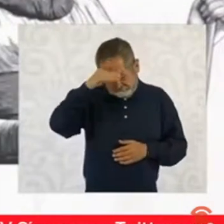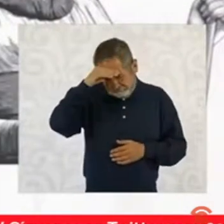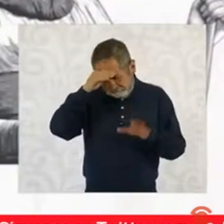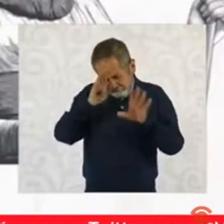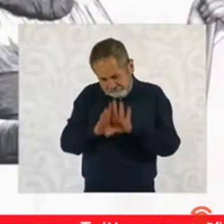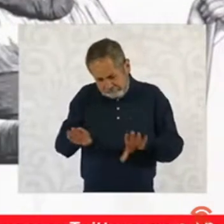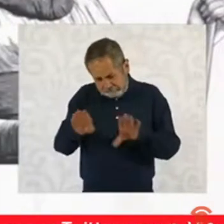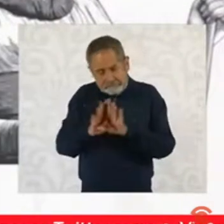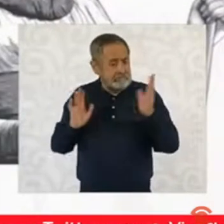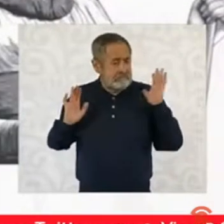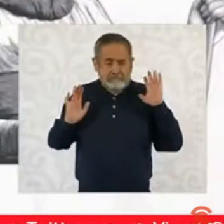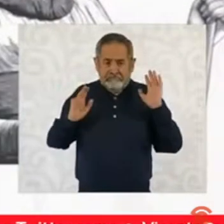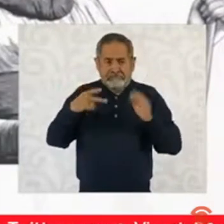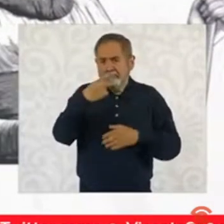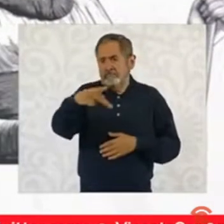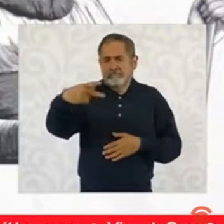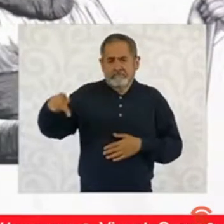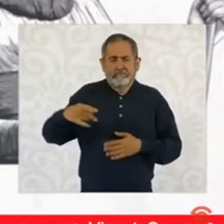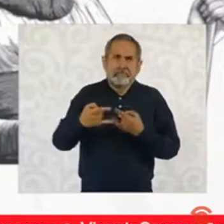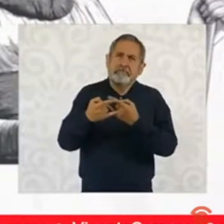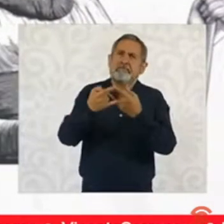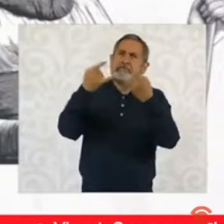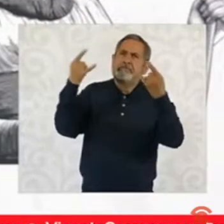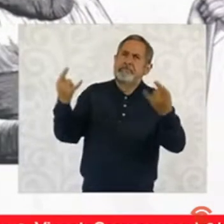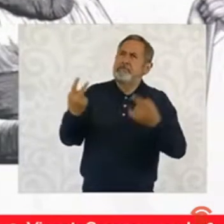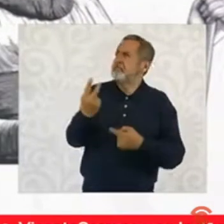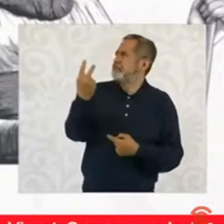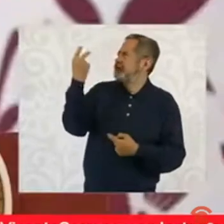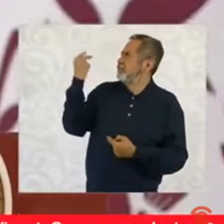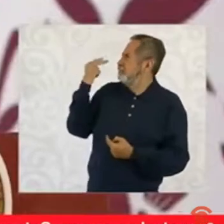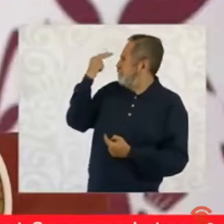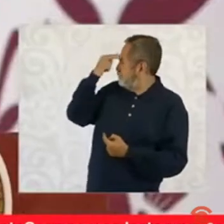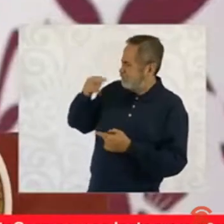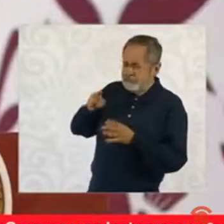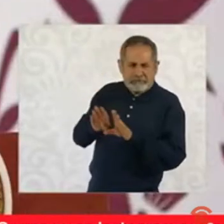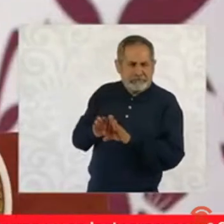mundo y de ver la historia de México.